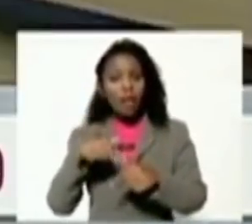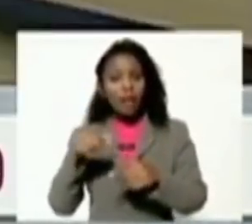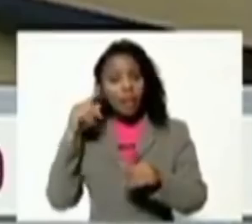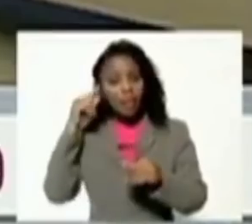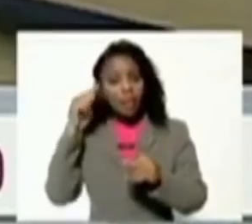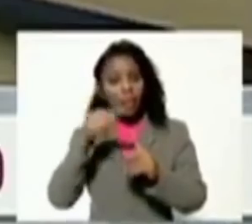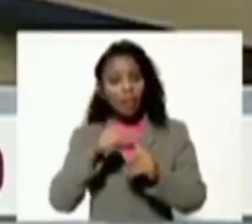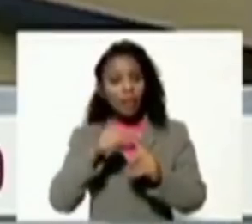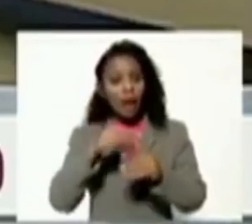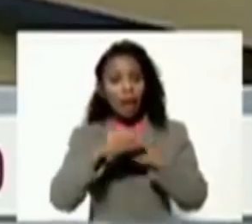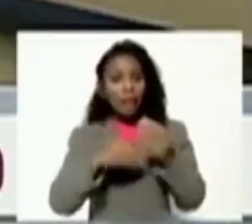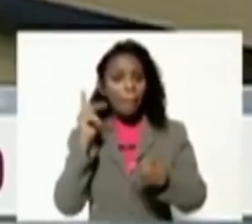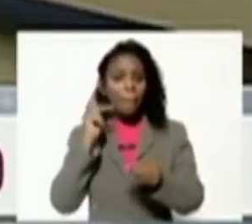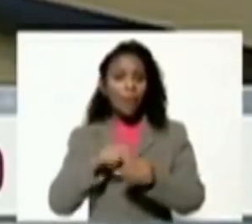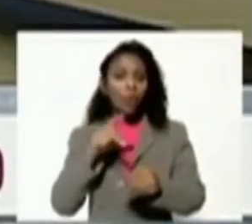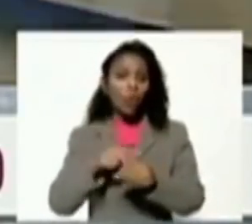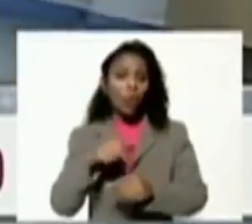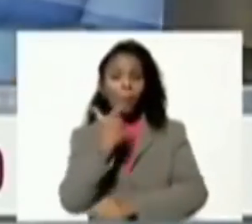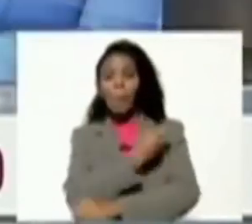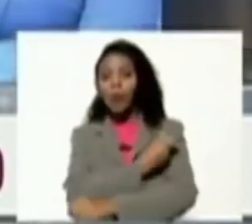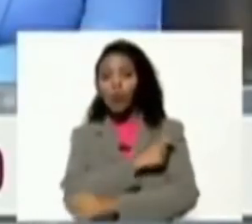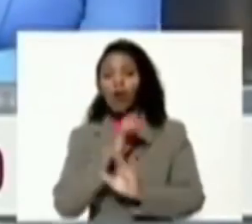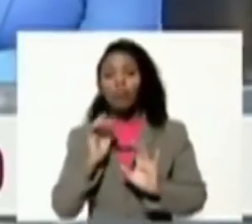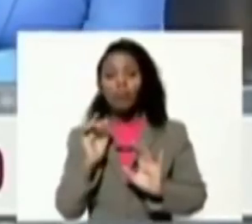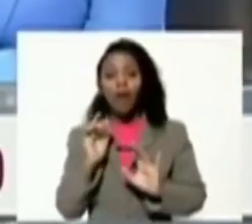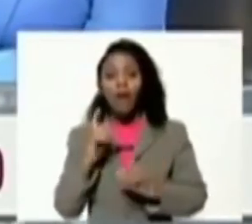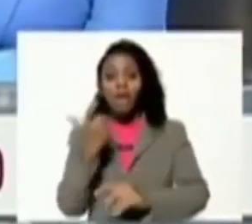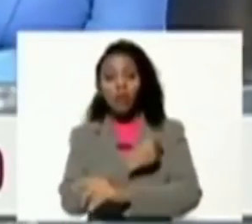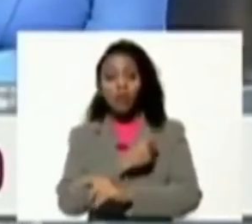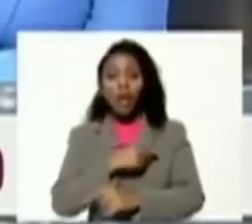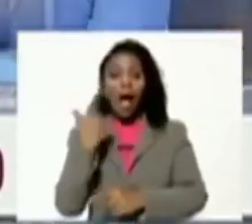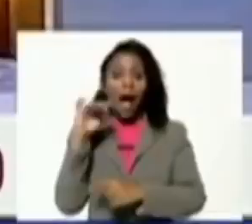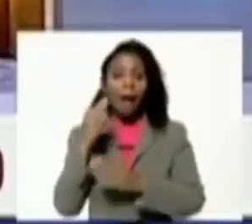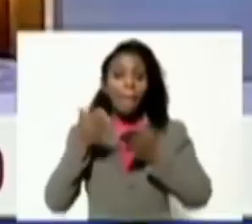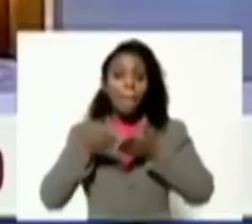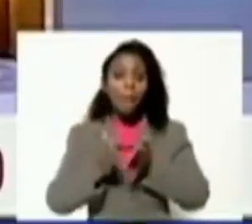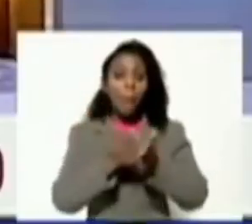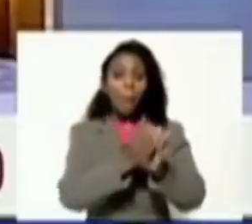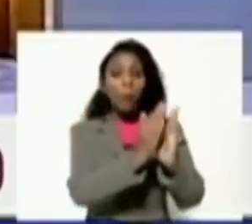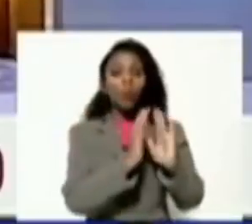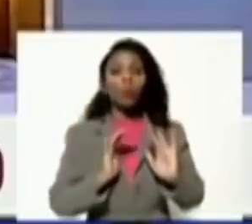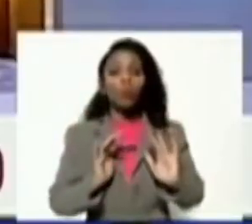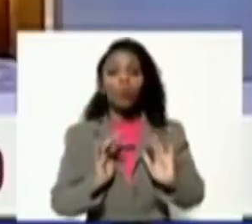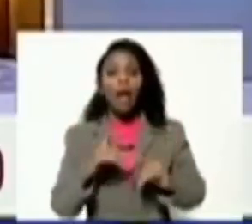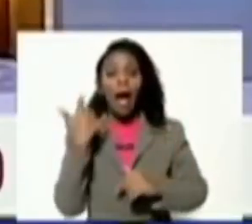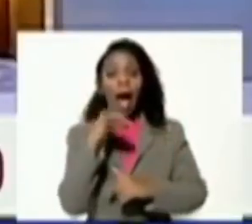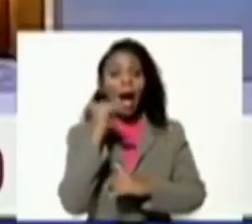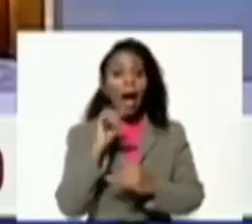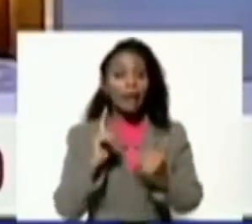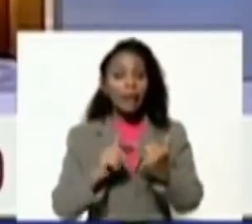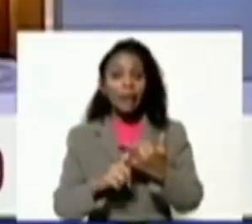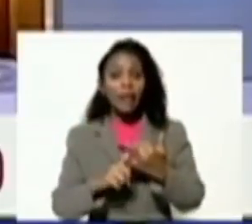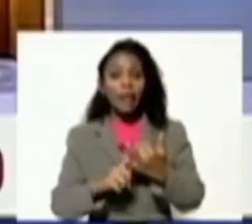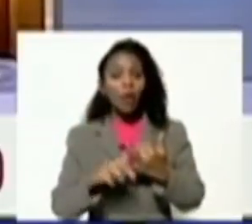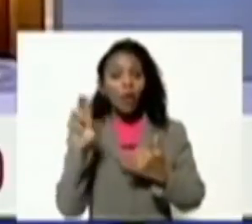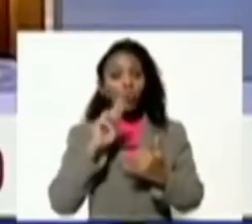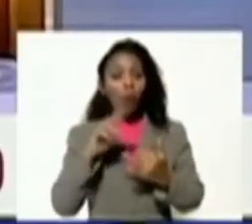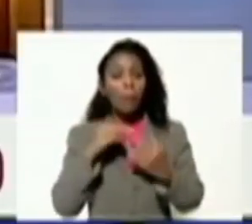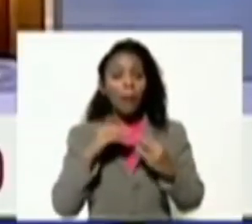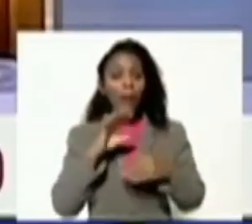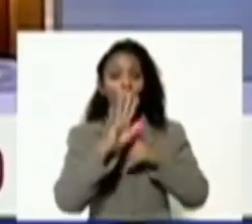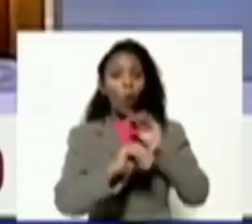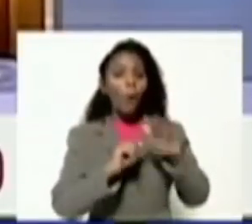dedicar petróleo por vacunas. Venezuela tiene los barcos petroleros, tiene los clientes para que